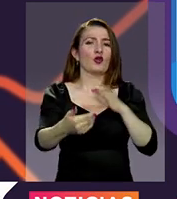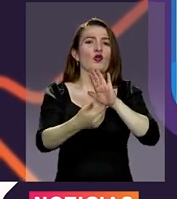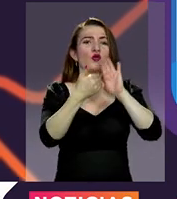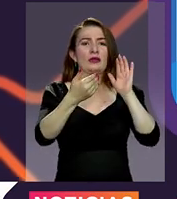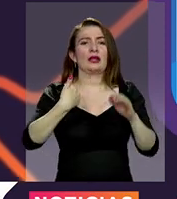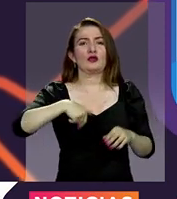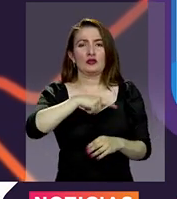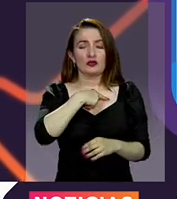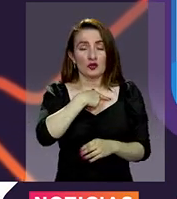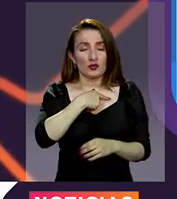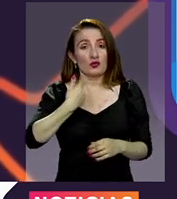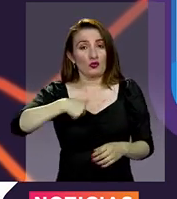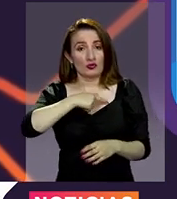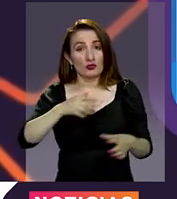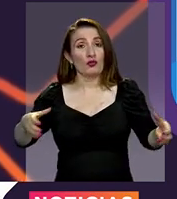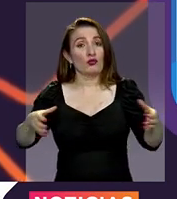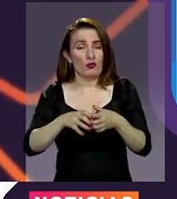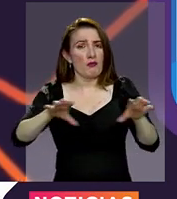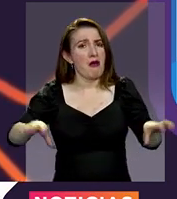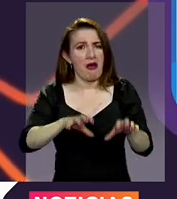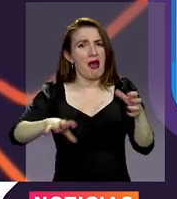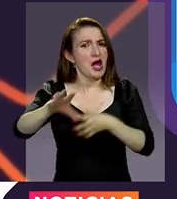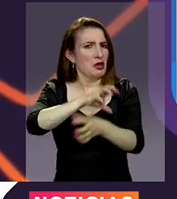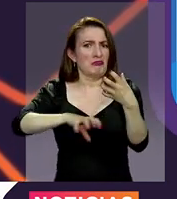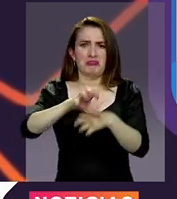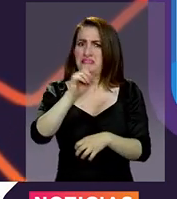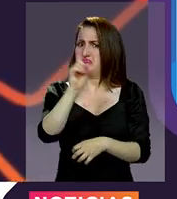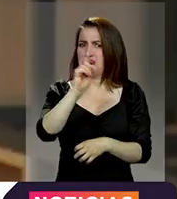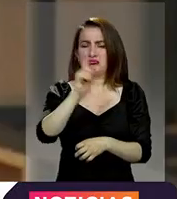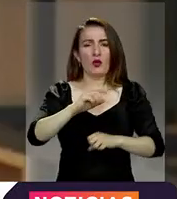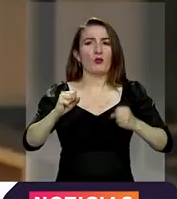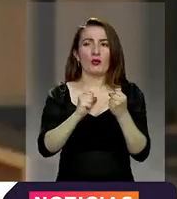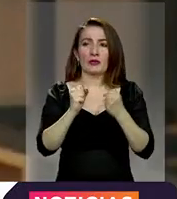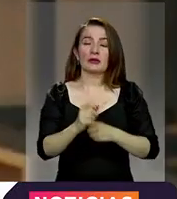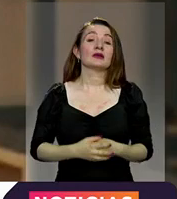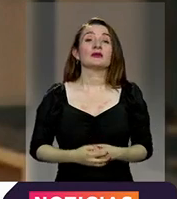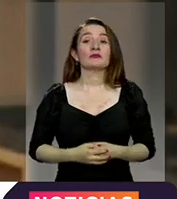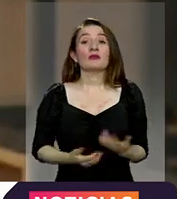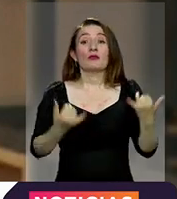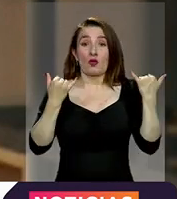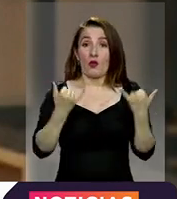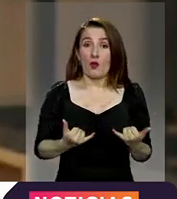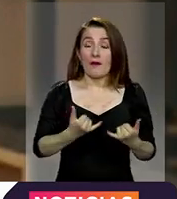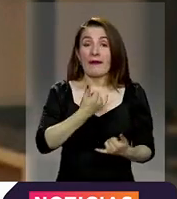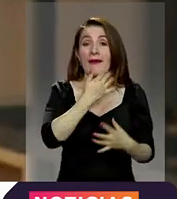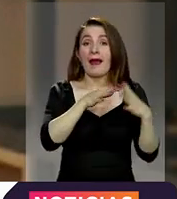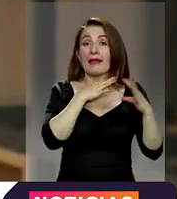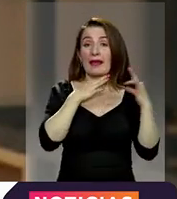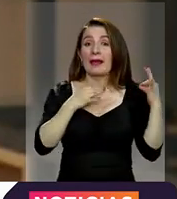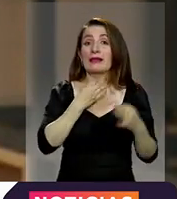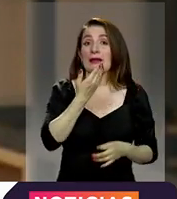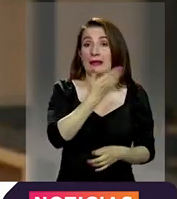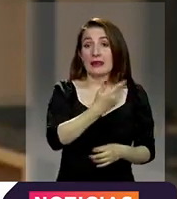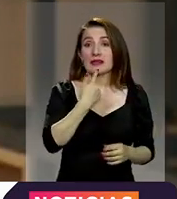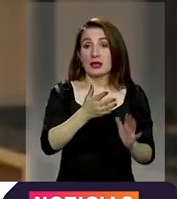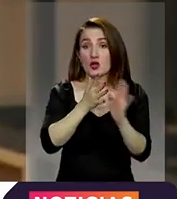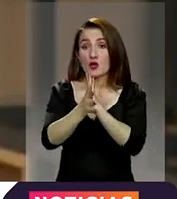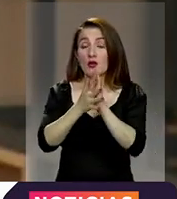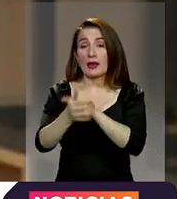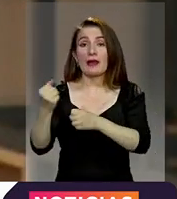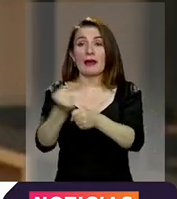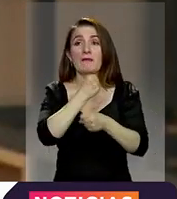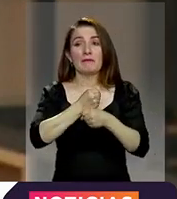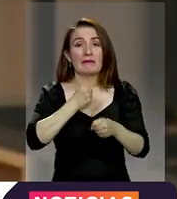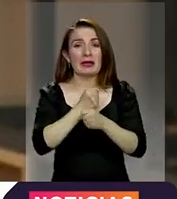nosotros. Nosotros no provocamos el caos social bogotano. Hoy en un evento la alcaldesa mayor manifestó que es el empleo y